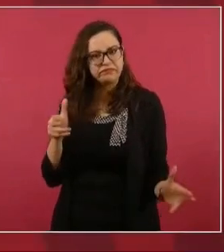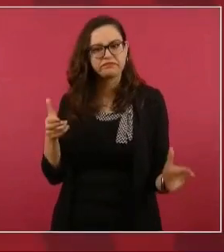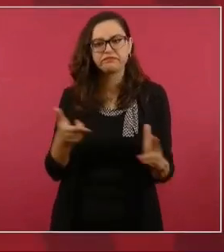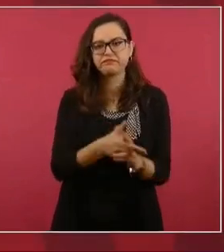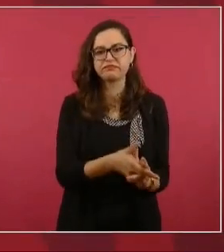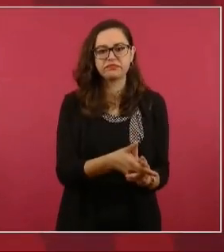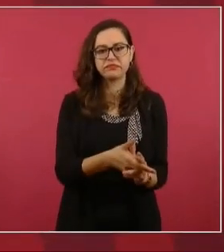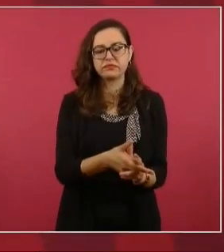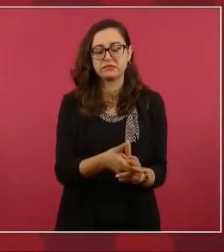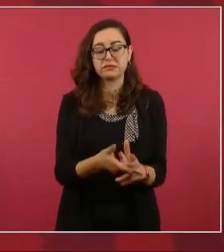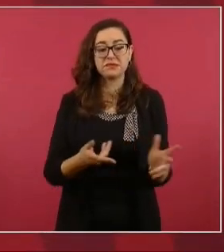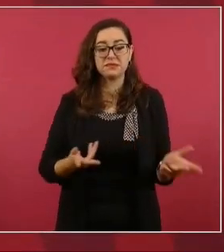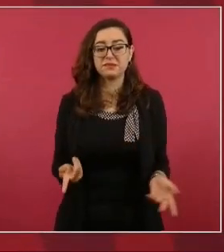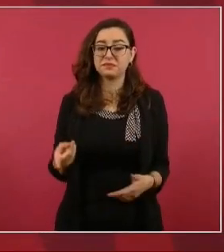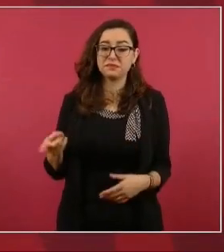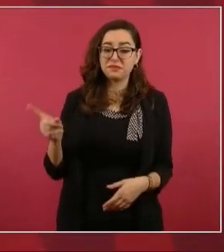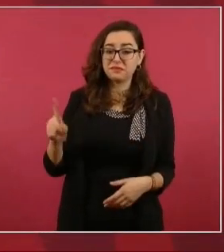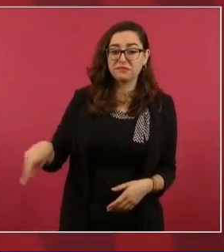los